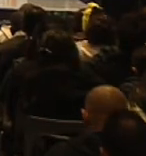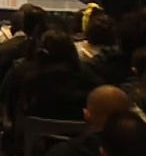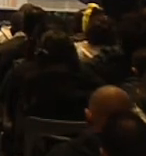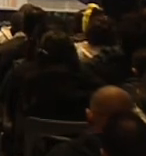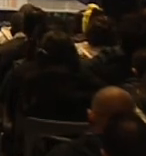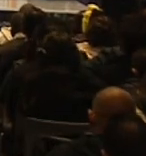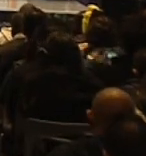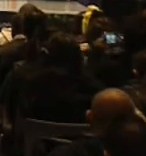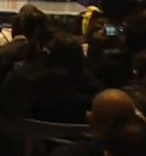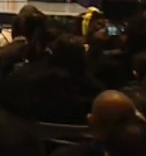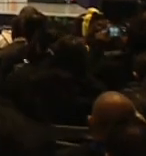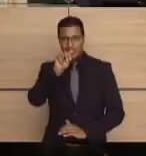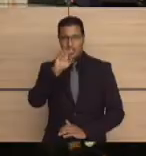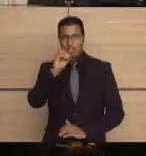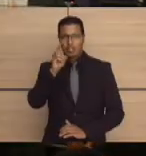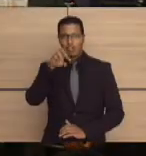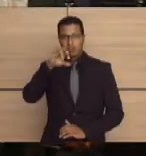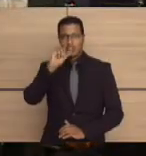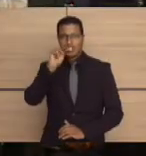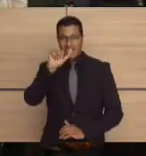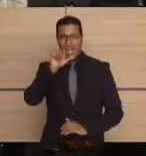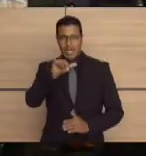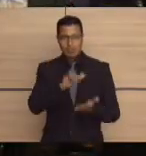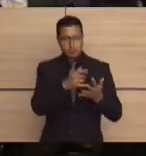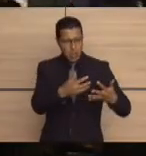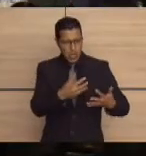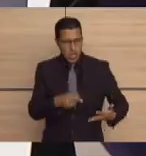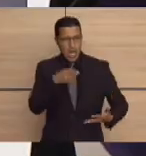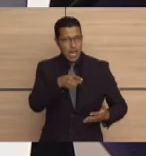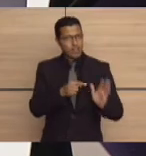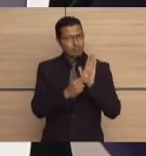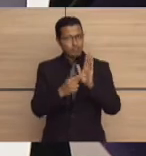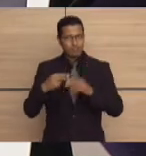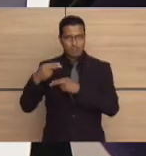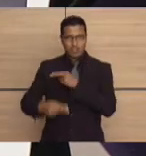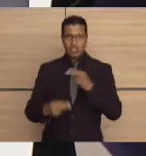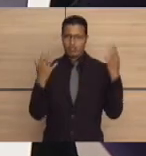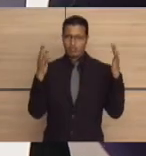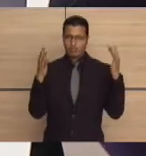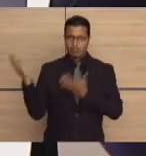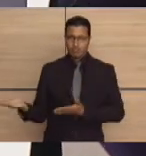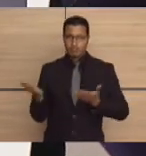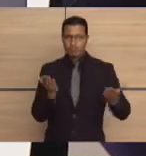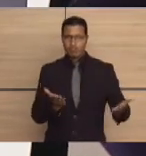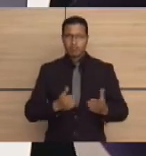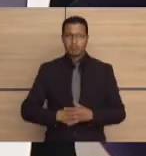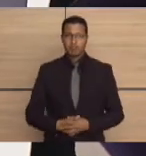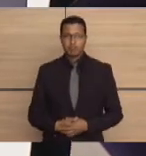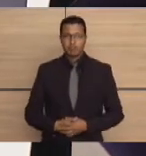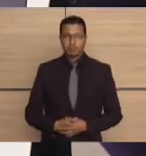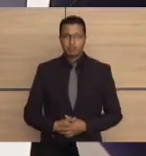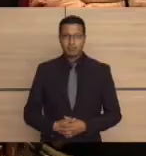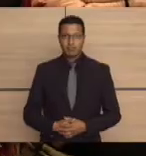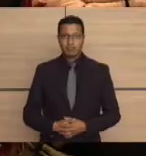un experto, sus novelas siempre han tenido un pie en la historia. Por favor, un aplauso para él y adelante, William.